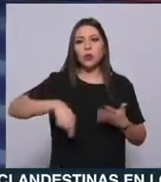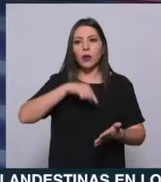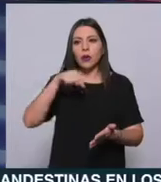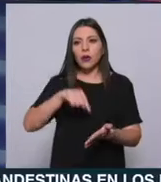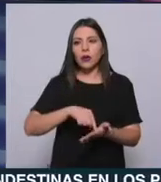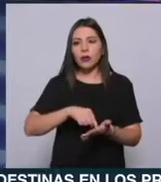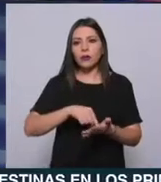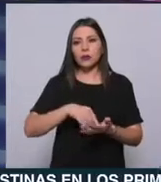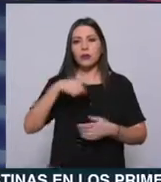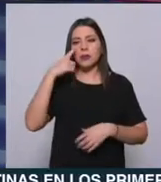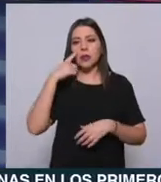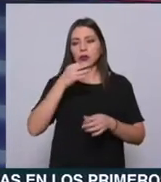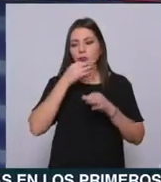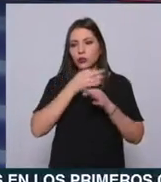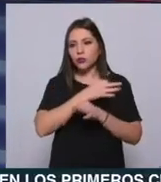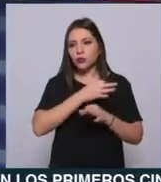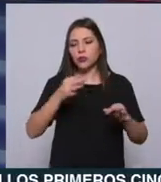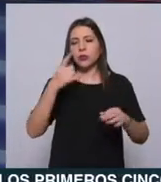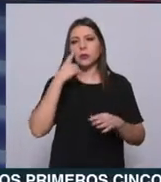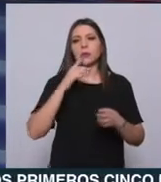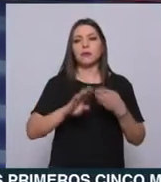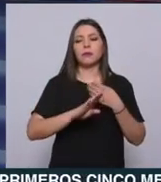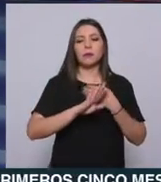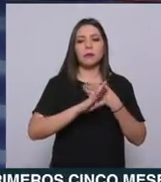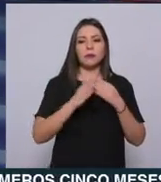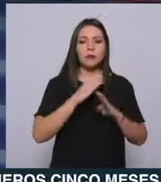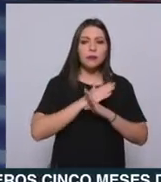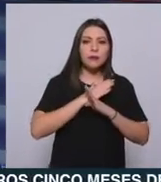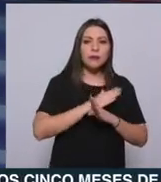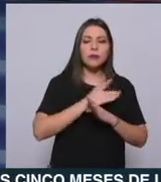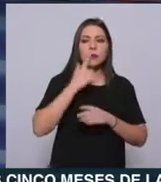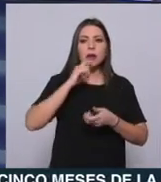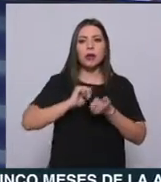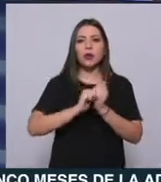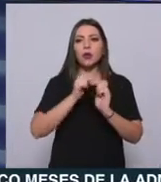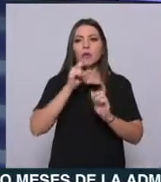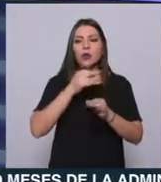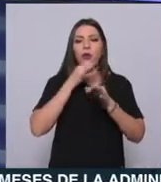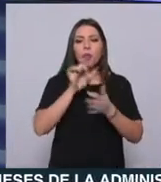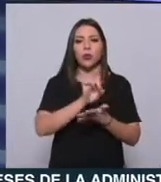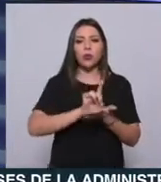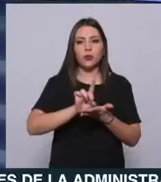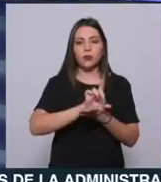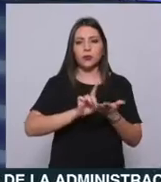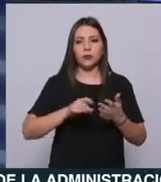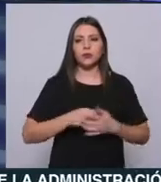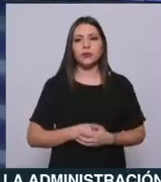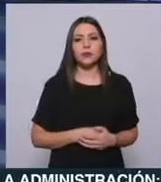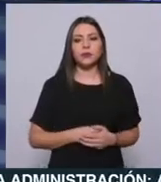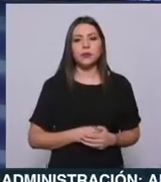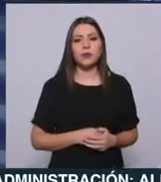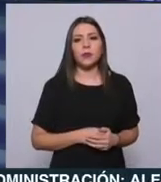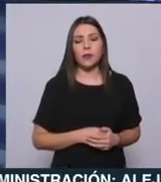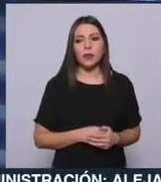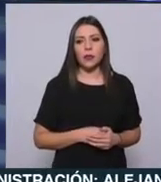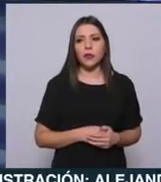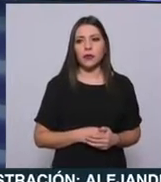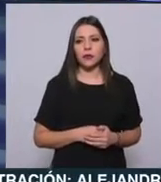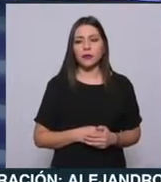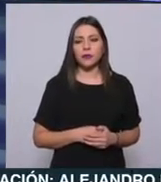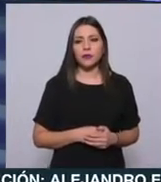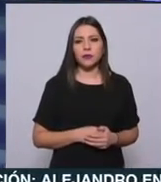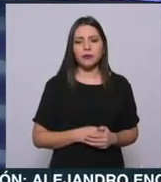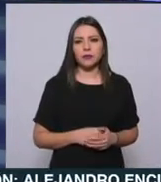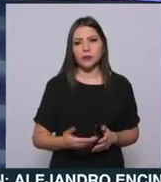realizar una campaña de prevención y tratamiento de consumo. Las estrategias, como ya se dijeron, habían sido otras.